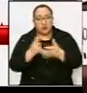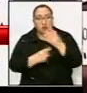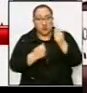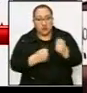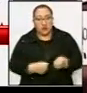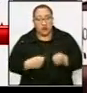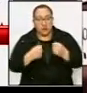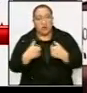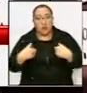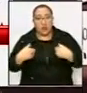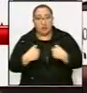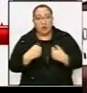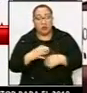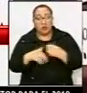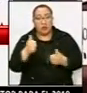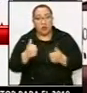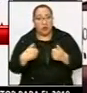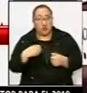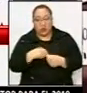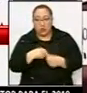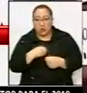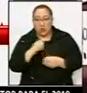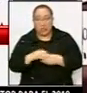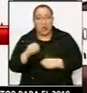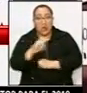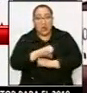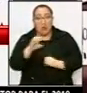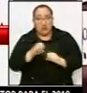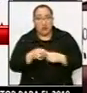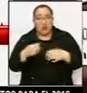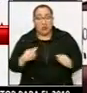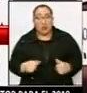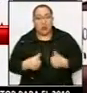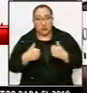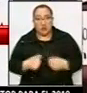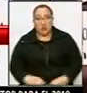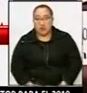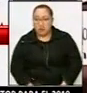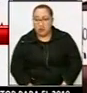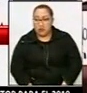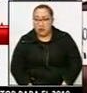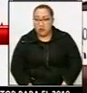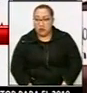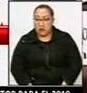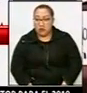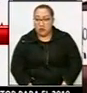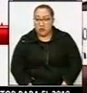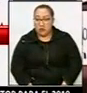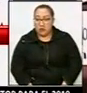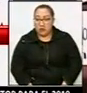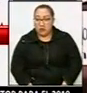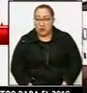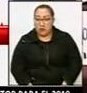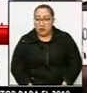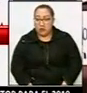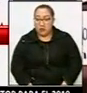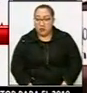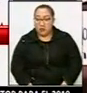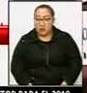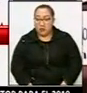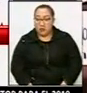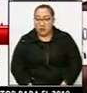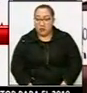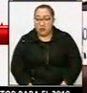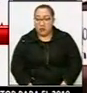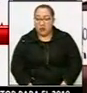y la ganadería, de la cual nosotros en Cajamarca se vive. Por otro lado, en el tema de